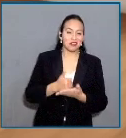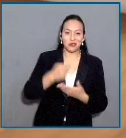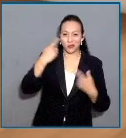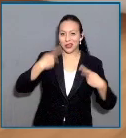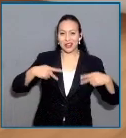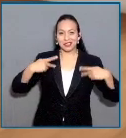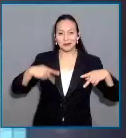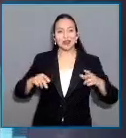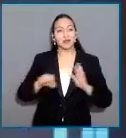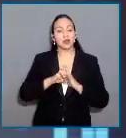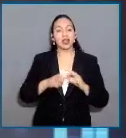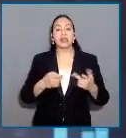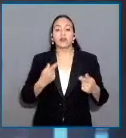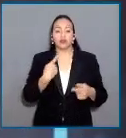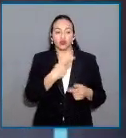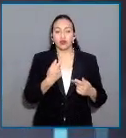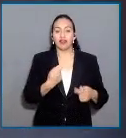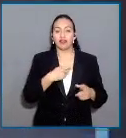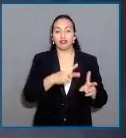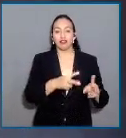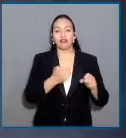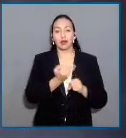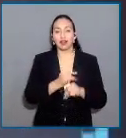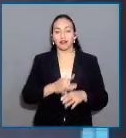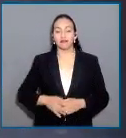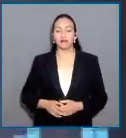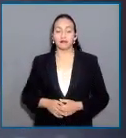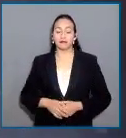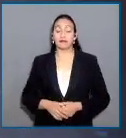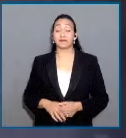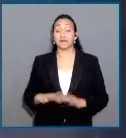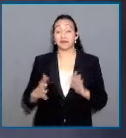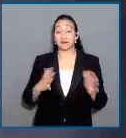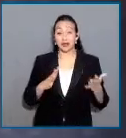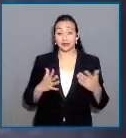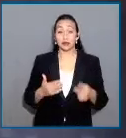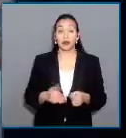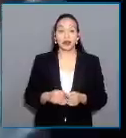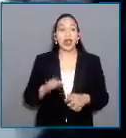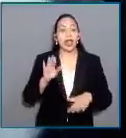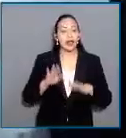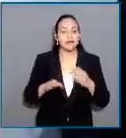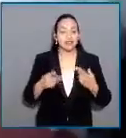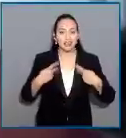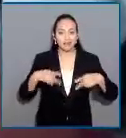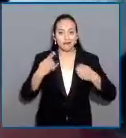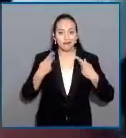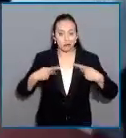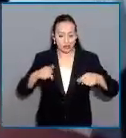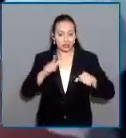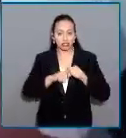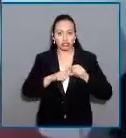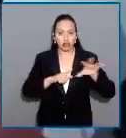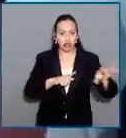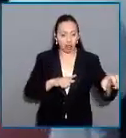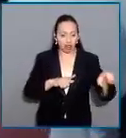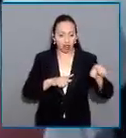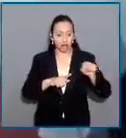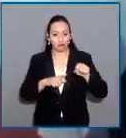identidad. Se estima que los casos de suplantación de identidad mediante la clonación de voz